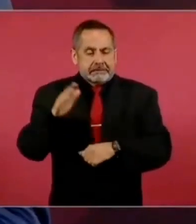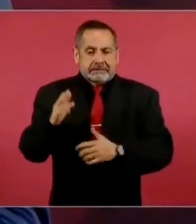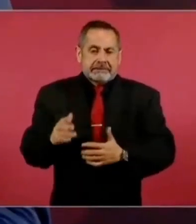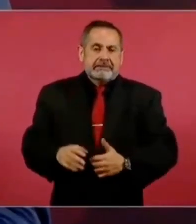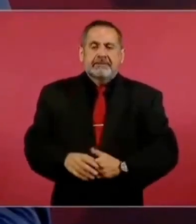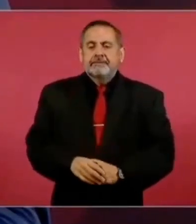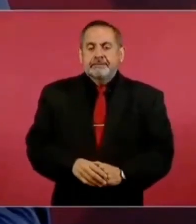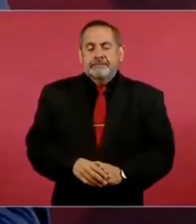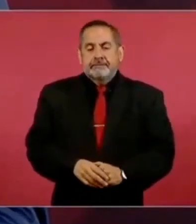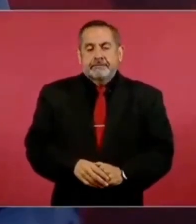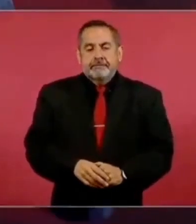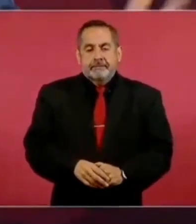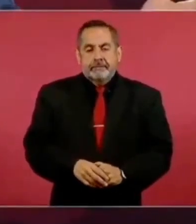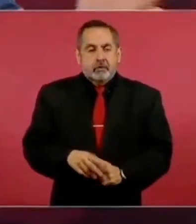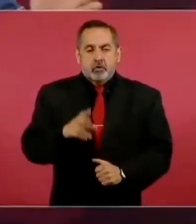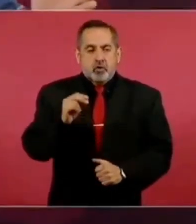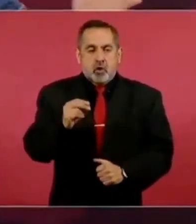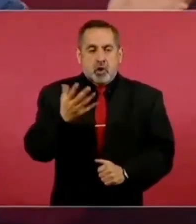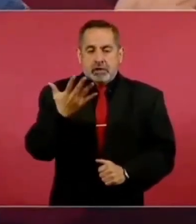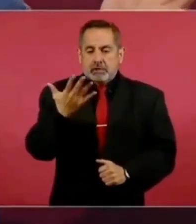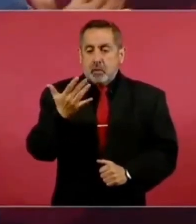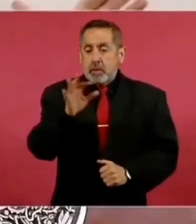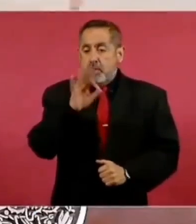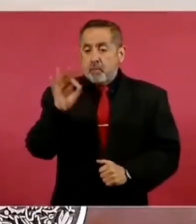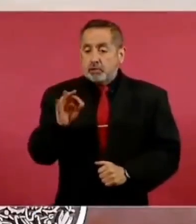calificada no es mayoría